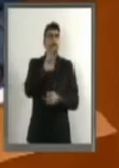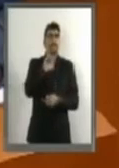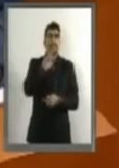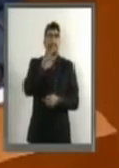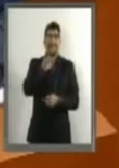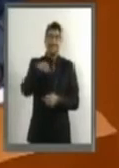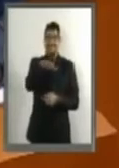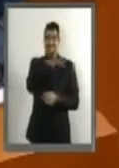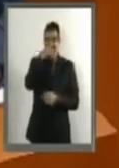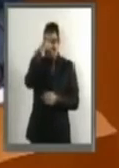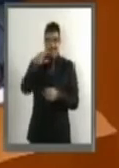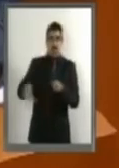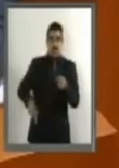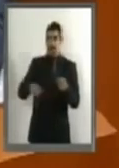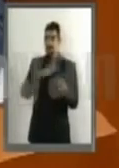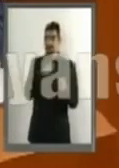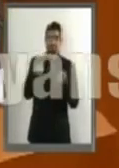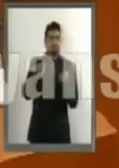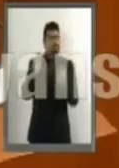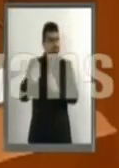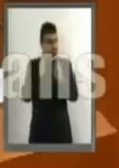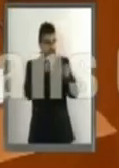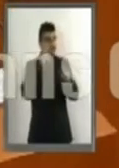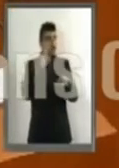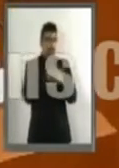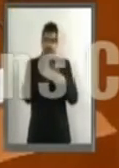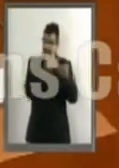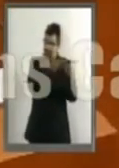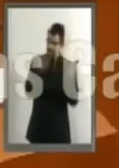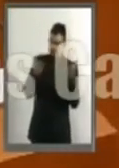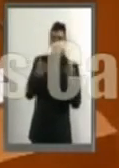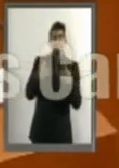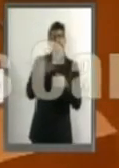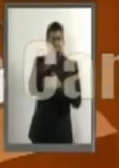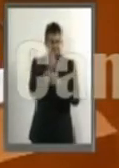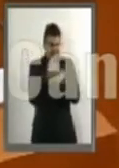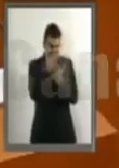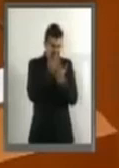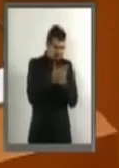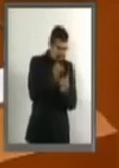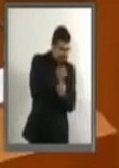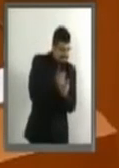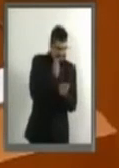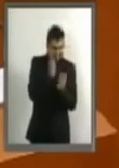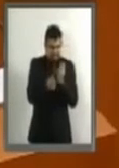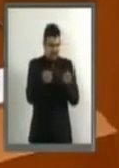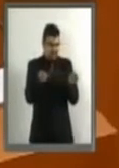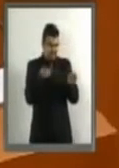en nombre de sus ciudadanos, para que ejecuten programas, administren